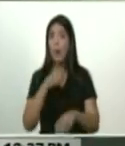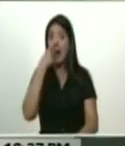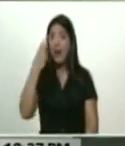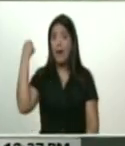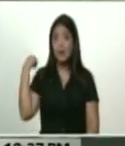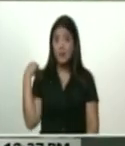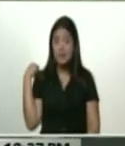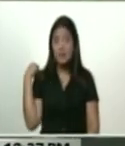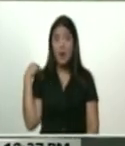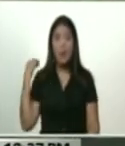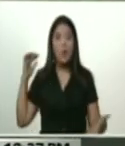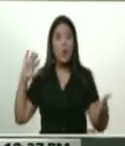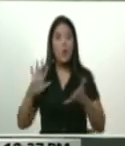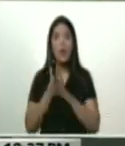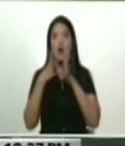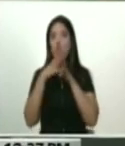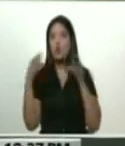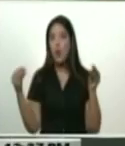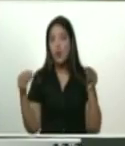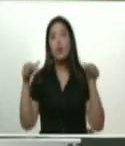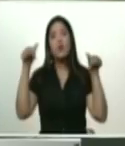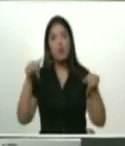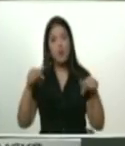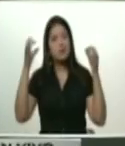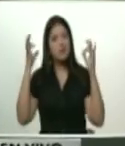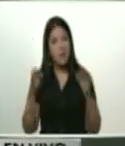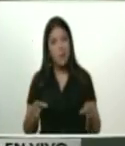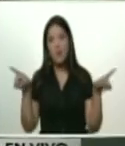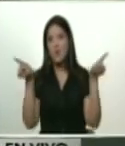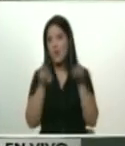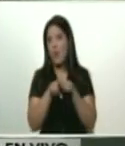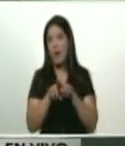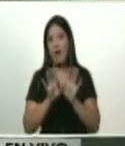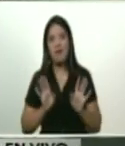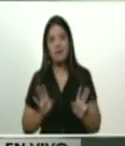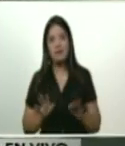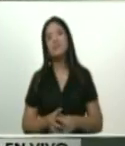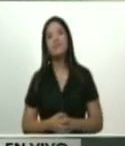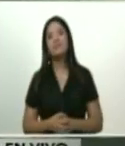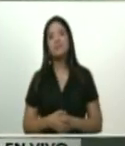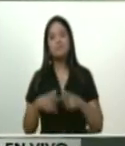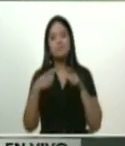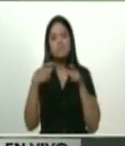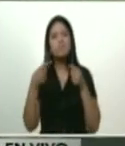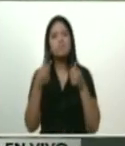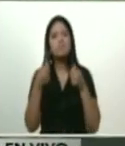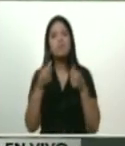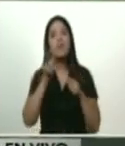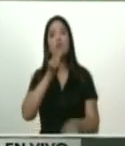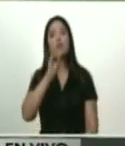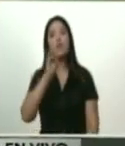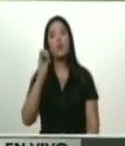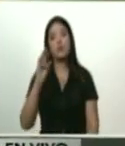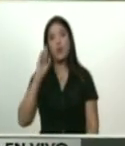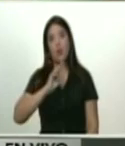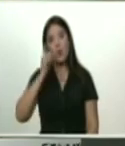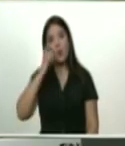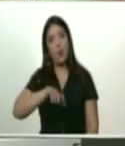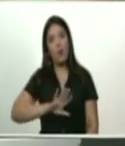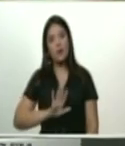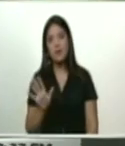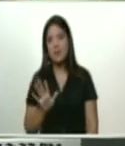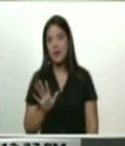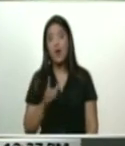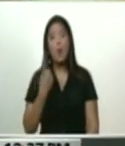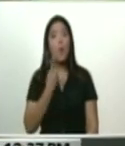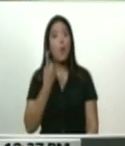nos agotaron todas las entradas y hoy seguramente ocurrirá otro tanto. La entrada cuesta 200 bolívares, solo